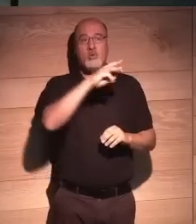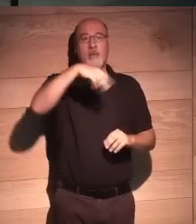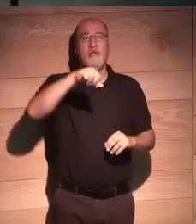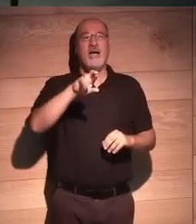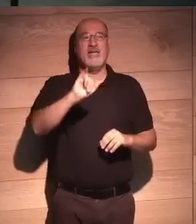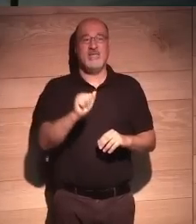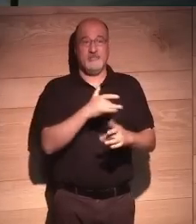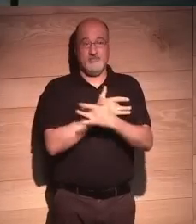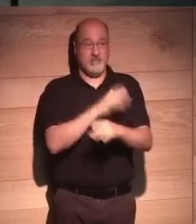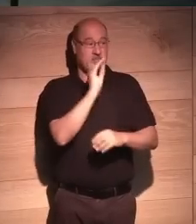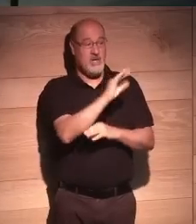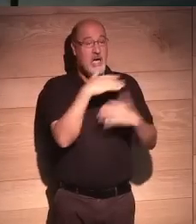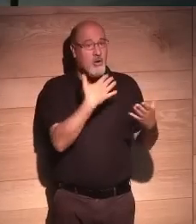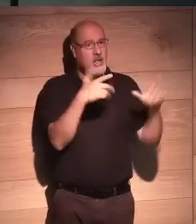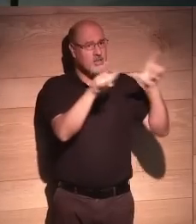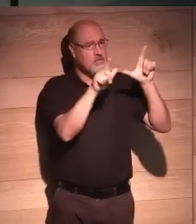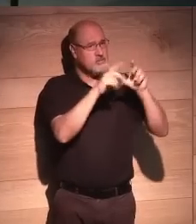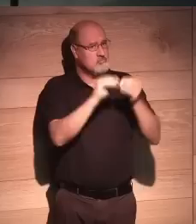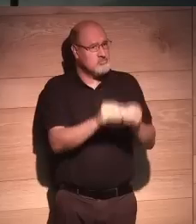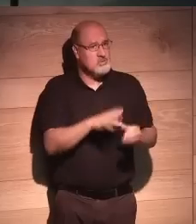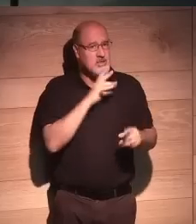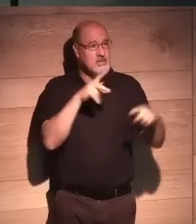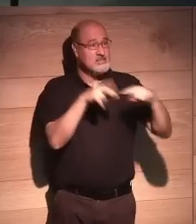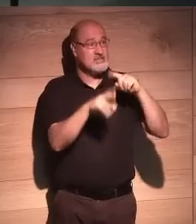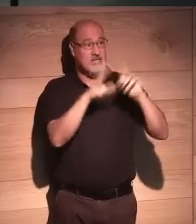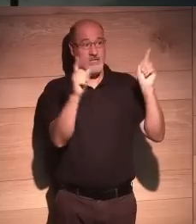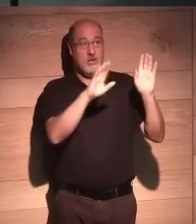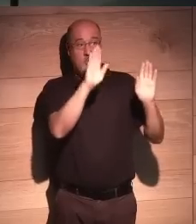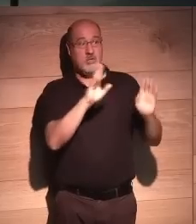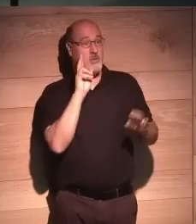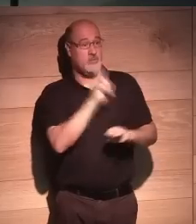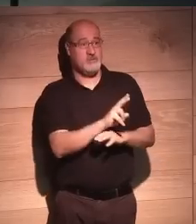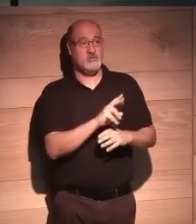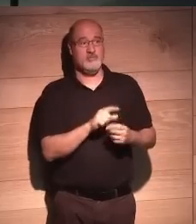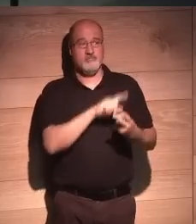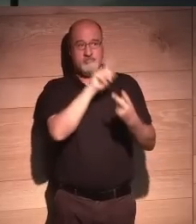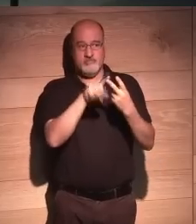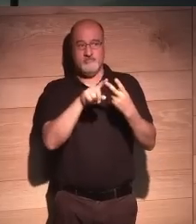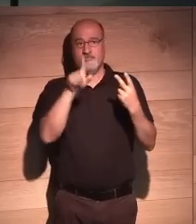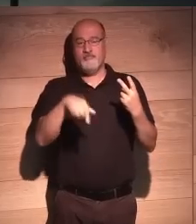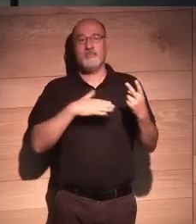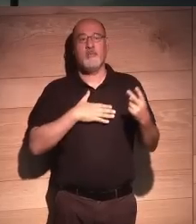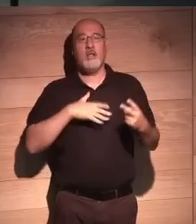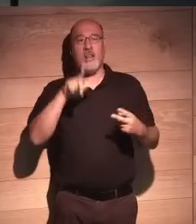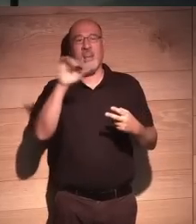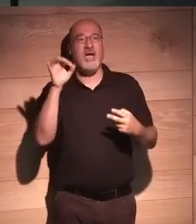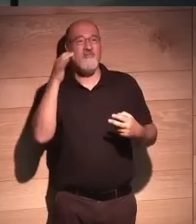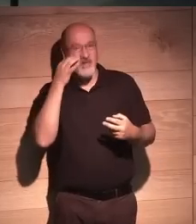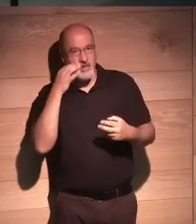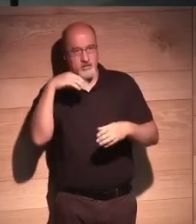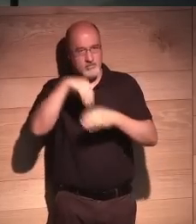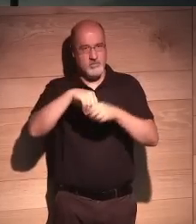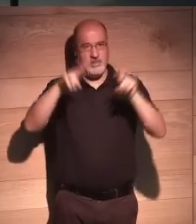mucho, por ejemplo, la última serie en la que te hemos visto, Pedro, es La Verdad, en Telecinco, que hace un